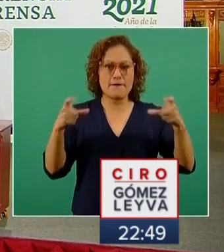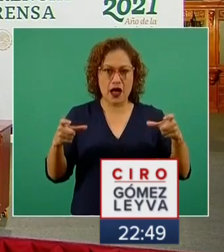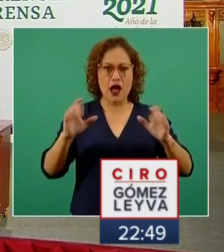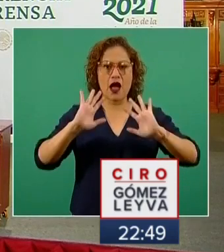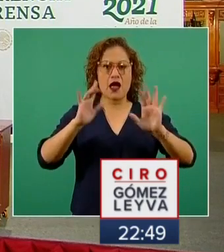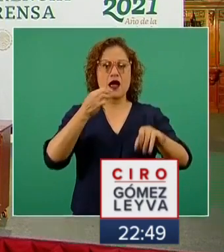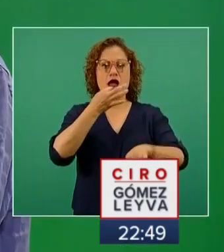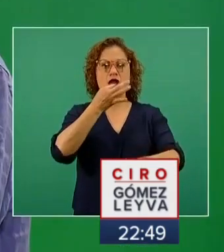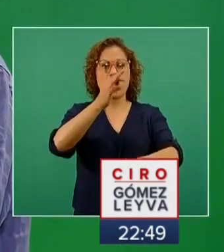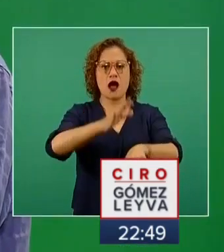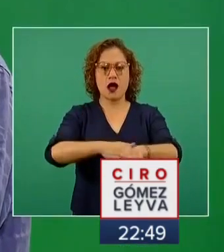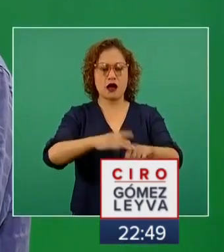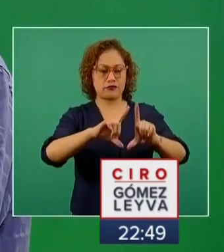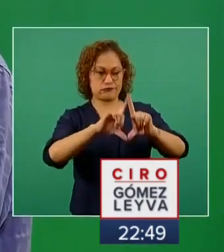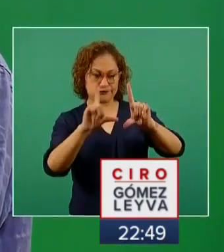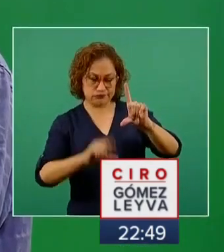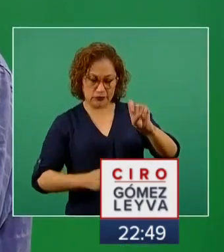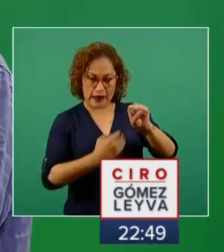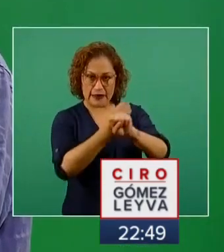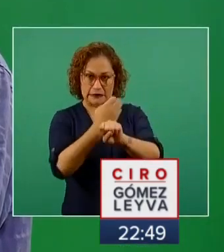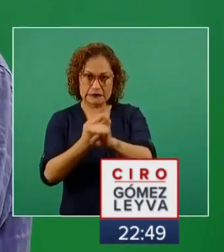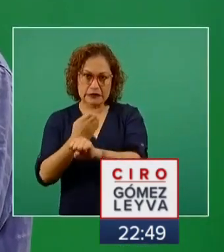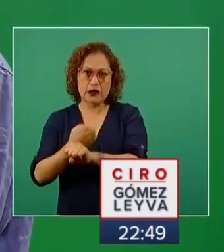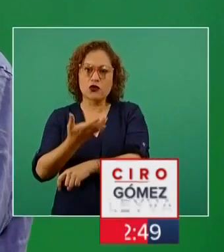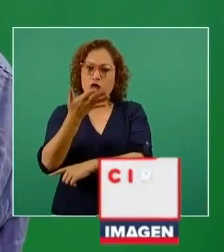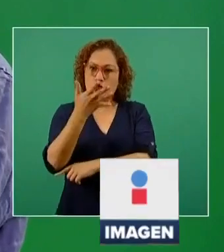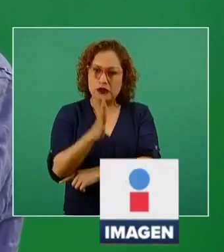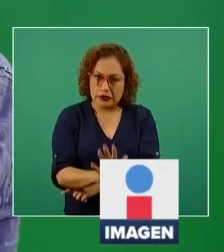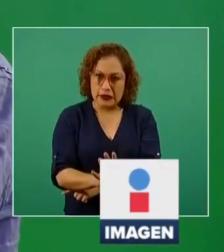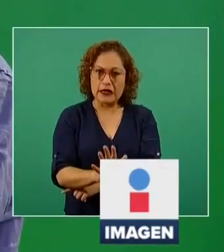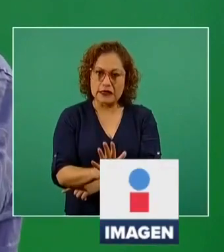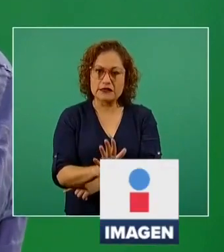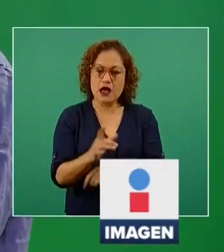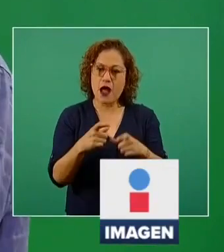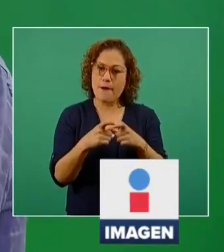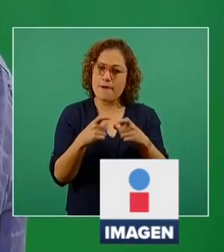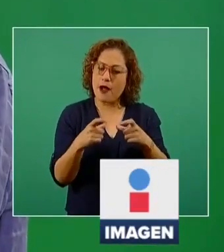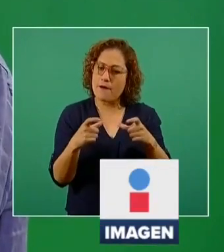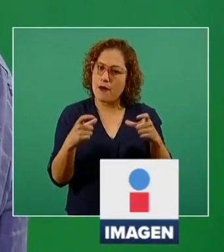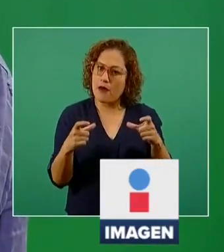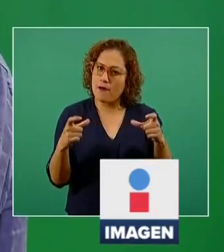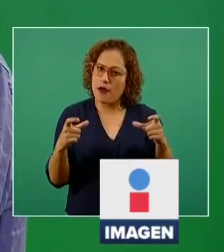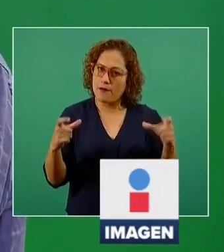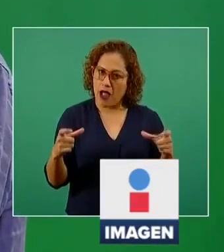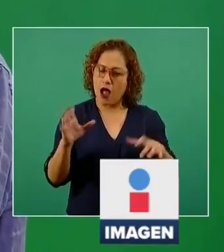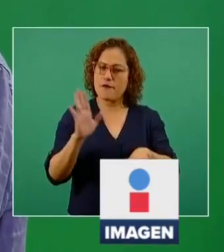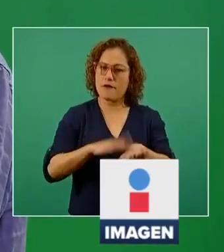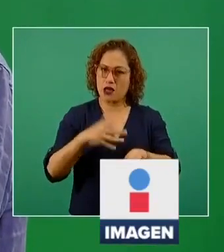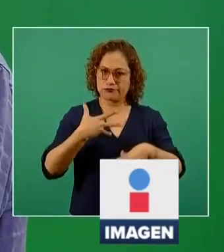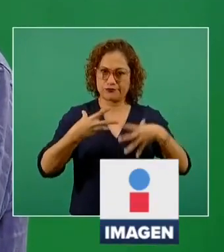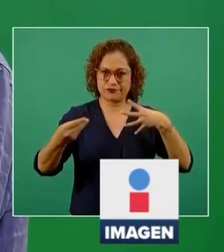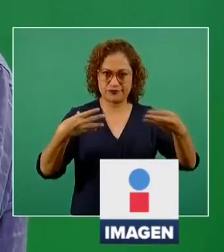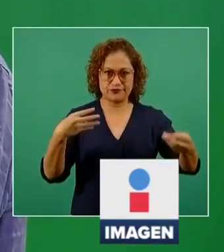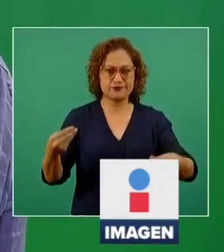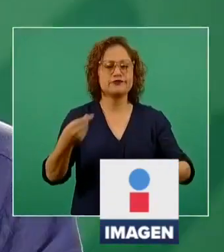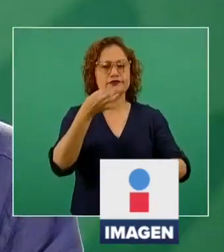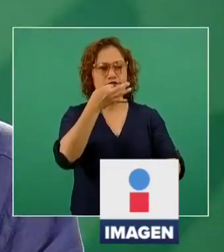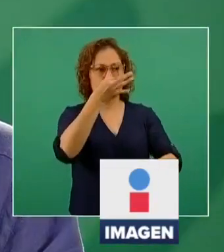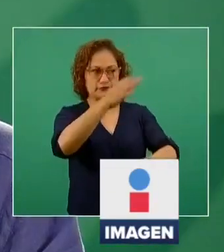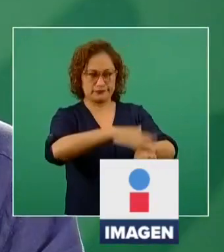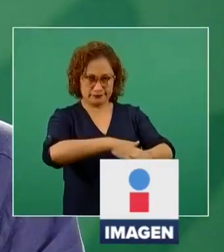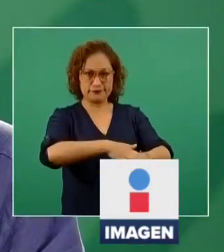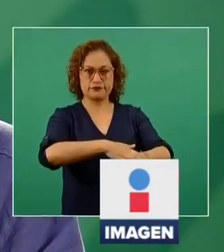federativas que tienen esta situación, está aumentando la actividad epidémica, por el momento en el resto,